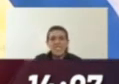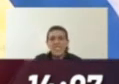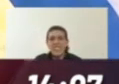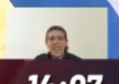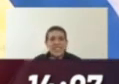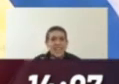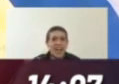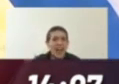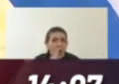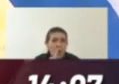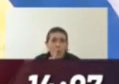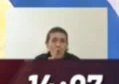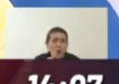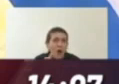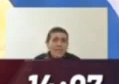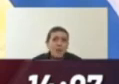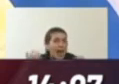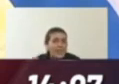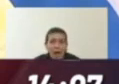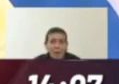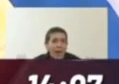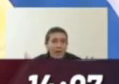está viviendo lo que estamos viviendo todos.